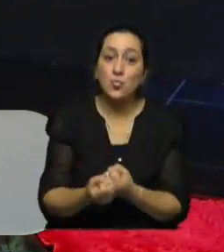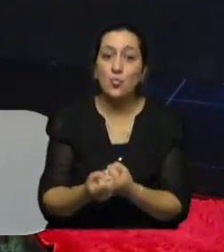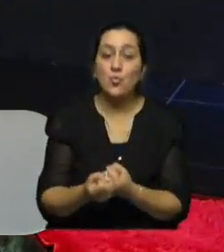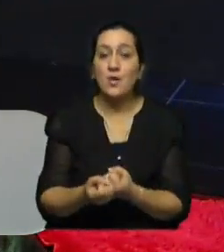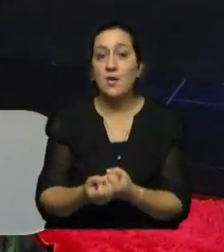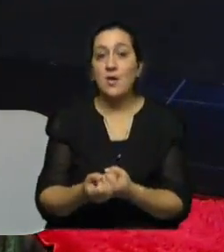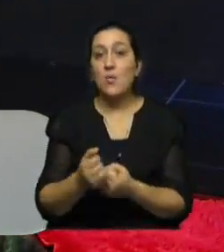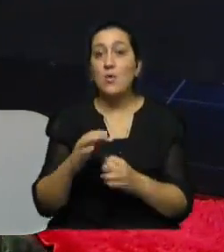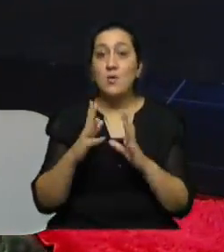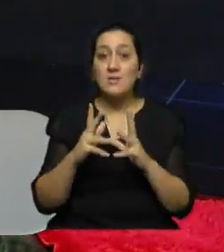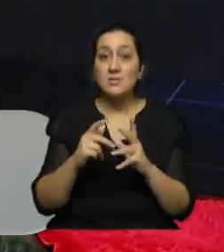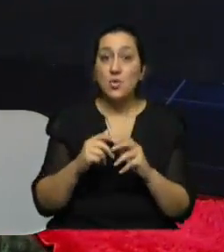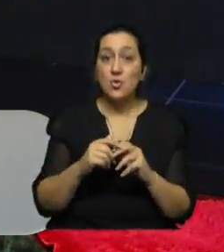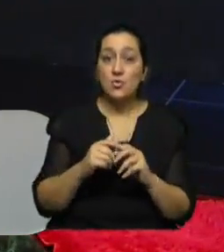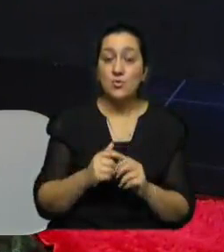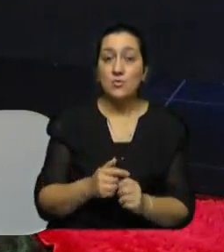alguna organización? ¿Cómo fue?